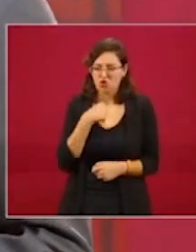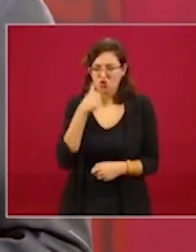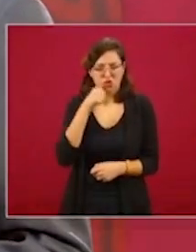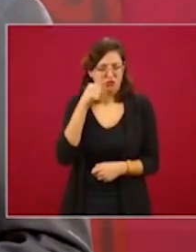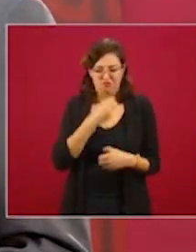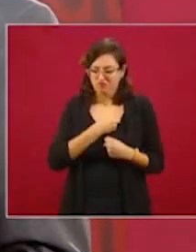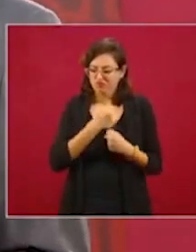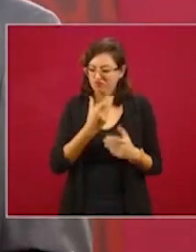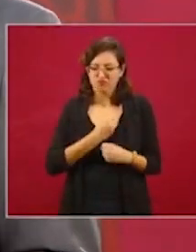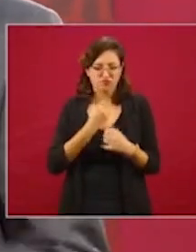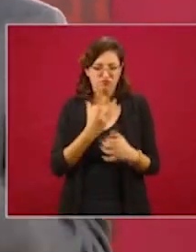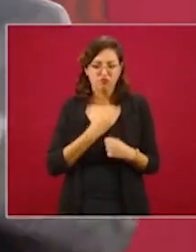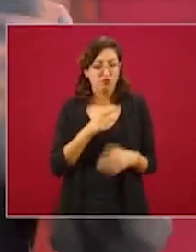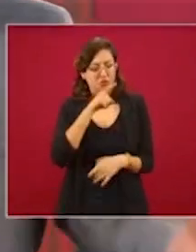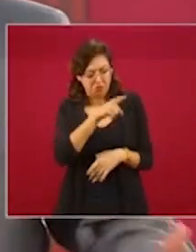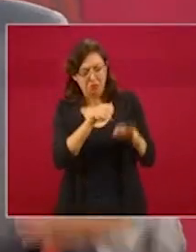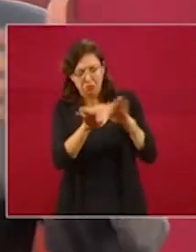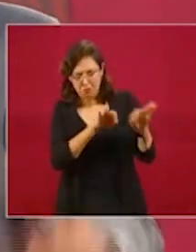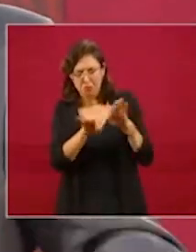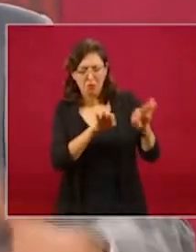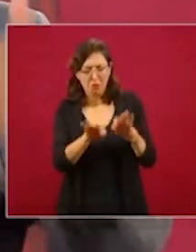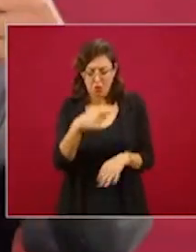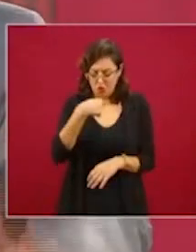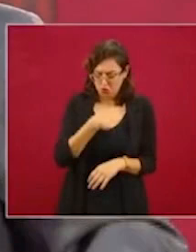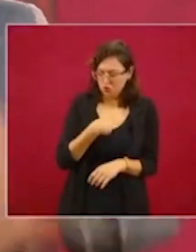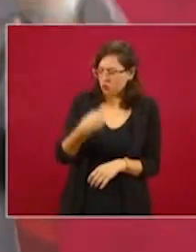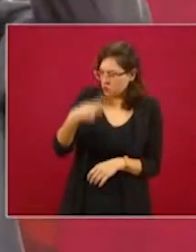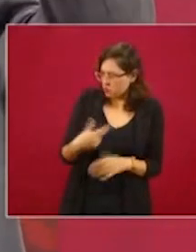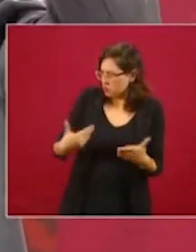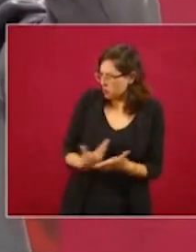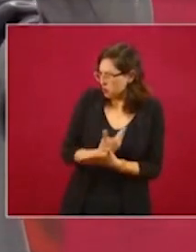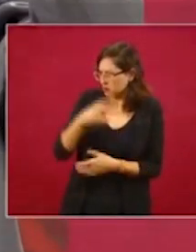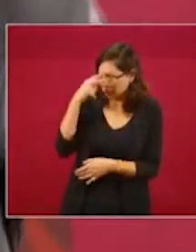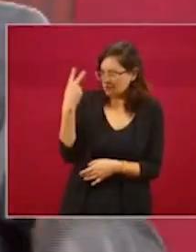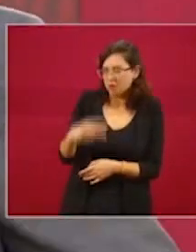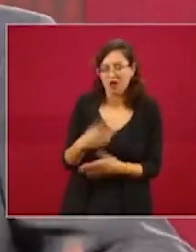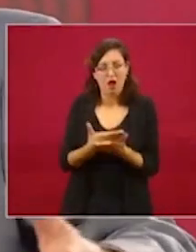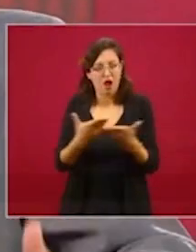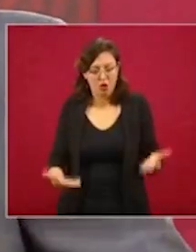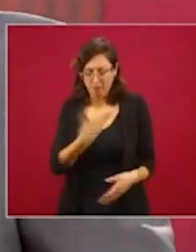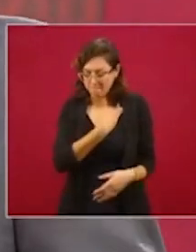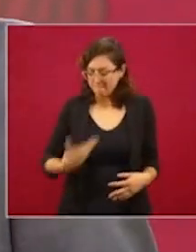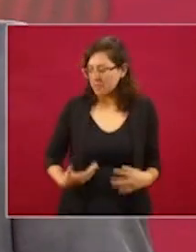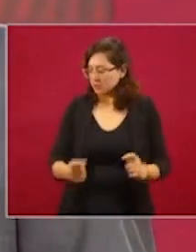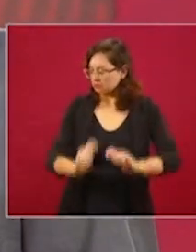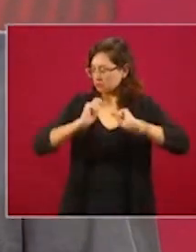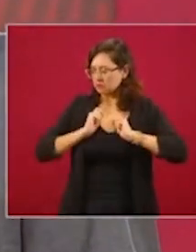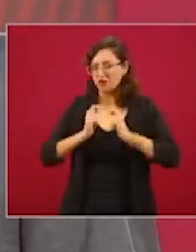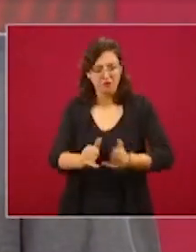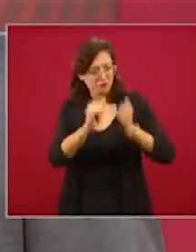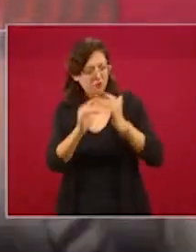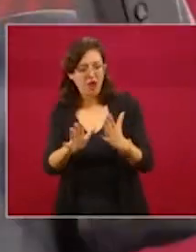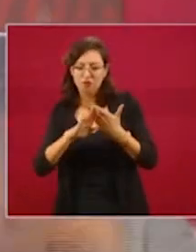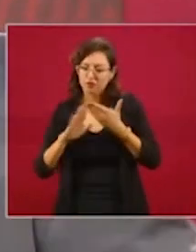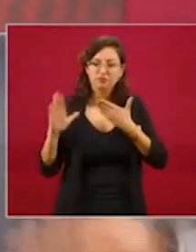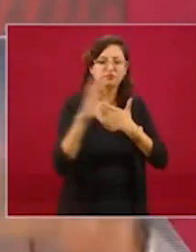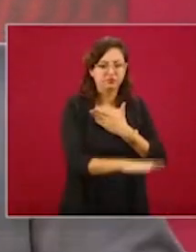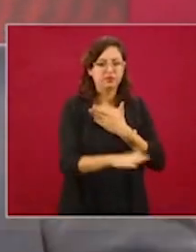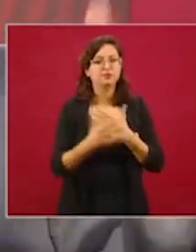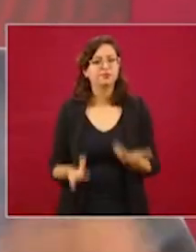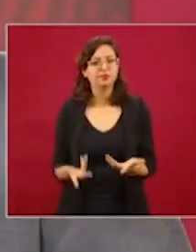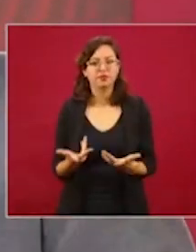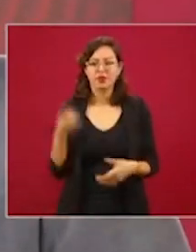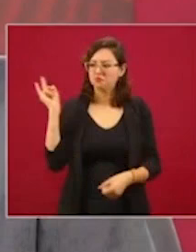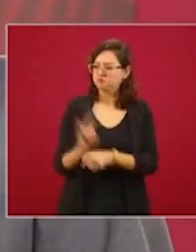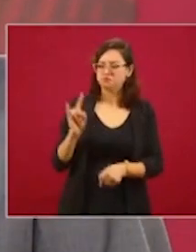Ellos hacen su trabajo y yo, como ciudadano y como presidente, que quiero que en este país no haya fraudes, y quiero que no